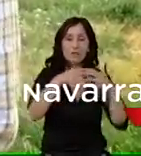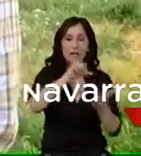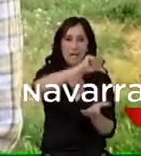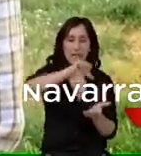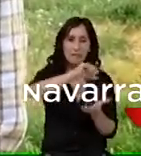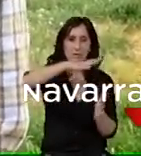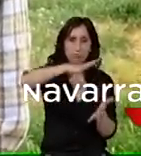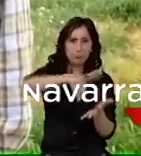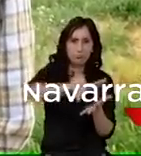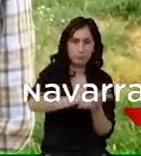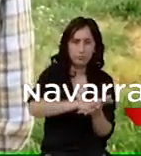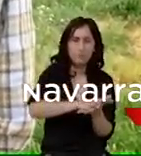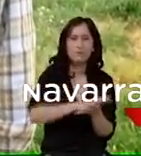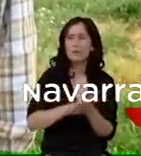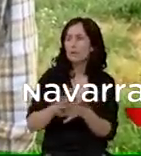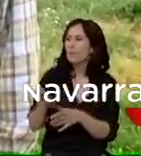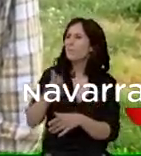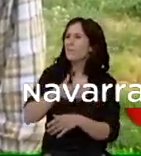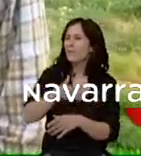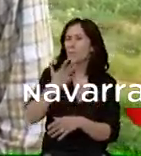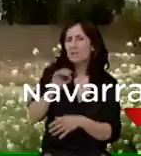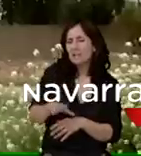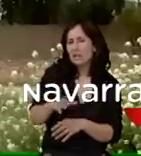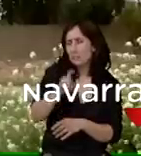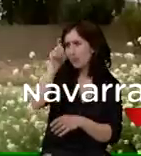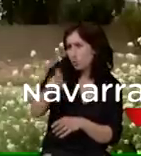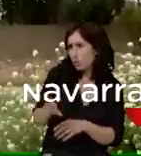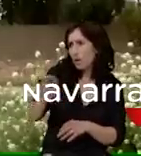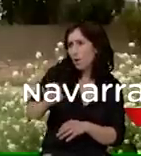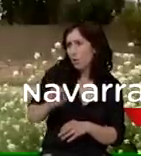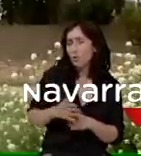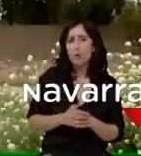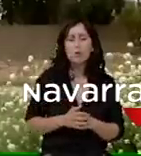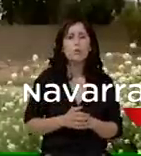todo ese aceite. ¿Y pertenecía a alguien? Sí.